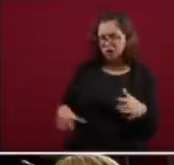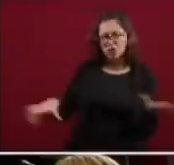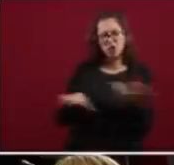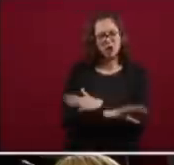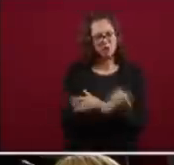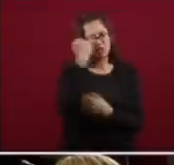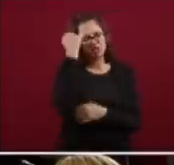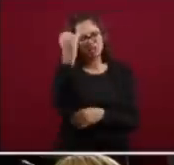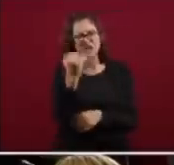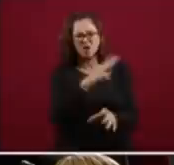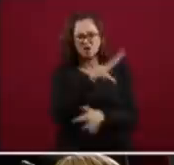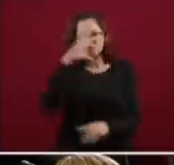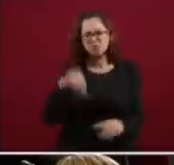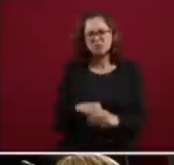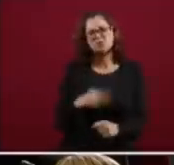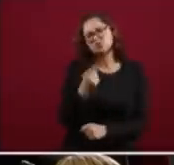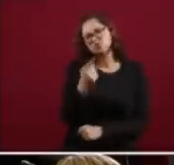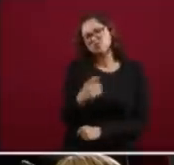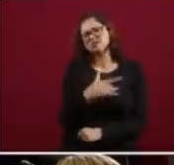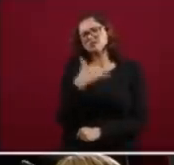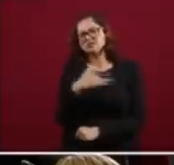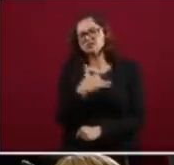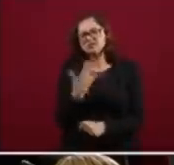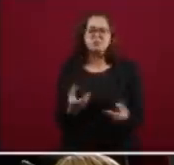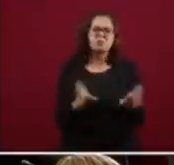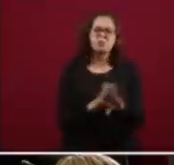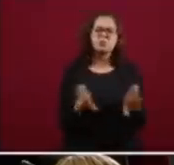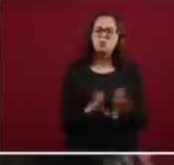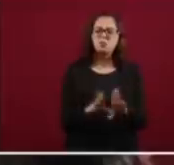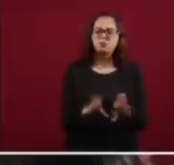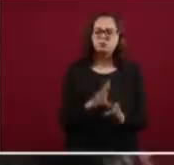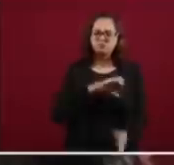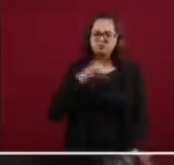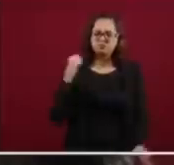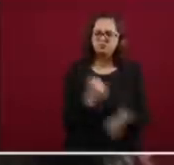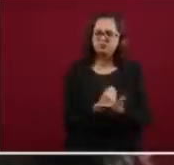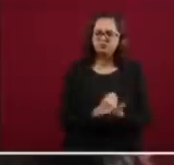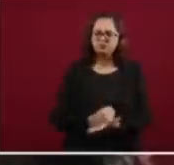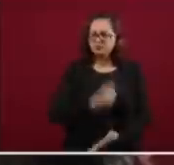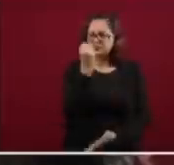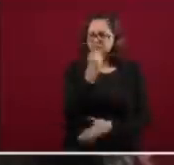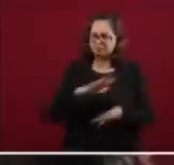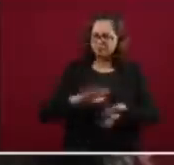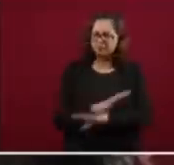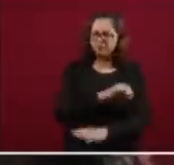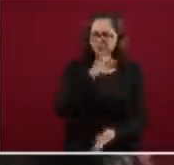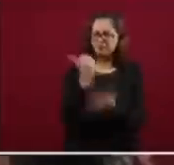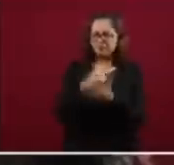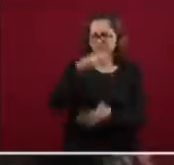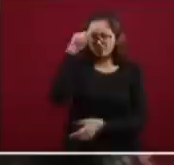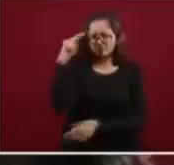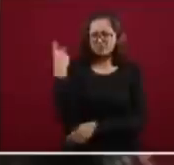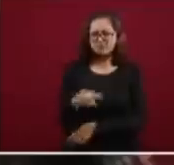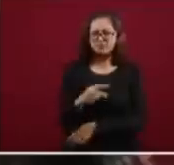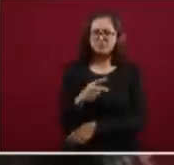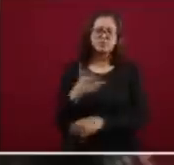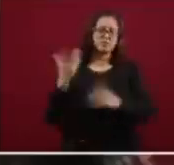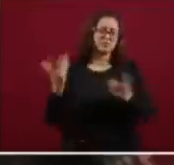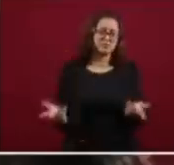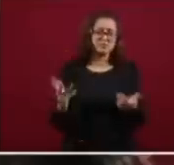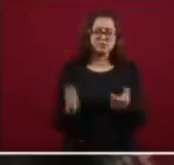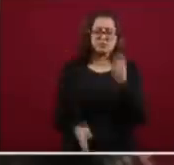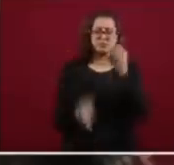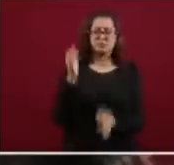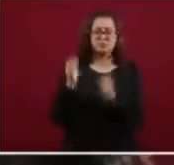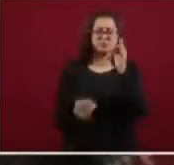completamente su postura que le parece presidente que se ha aprobado una reforma que en la ciudad para un abre la posibilidad